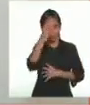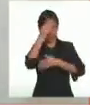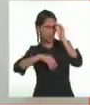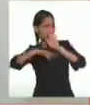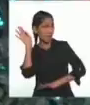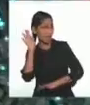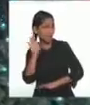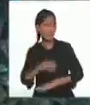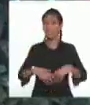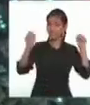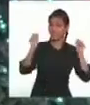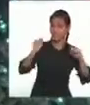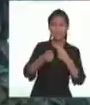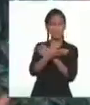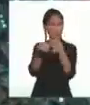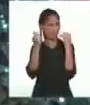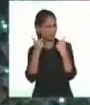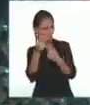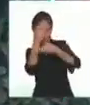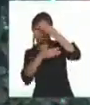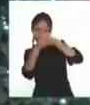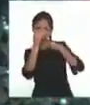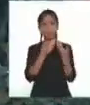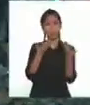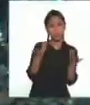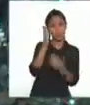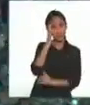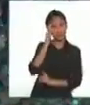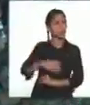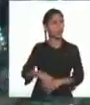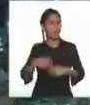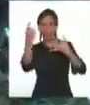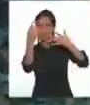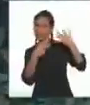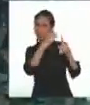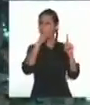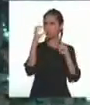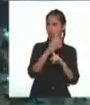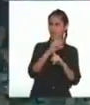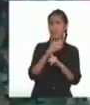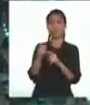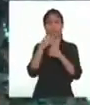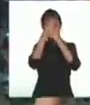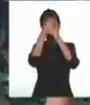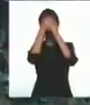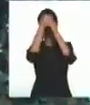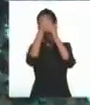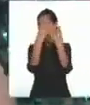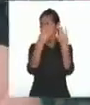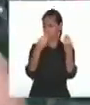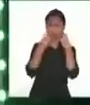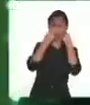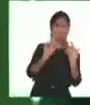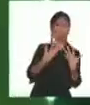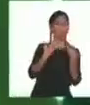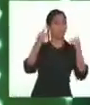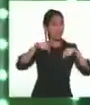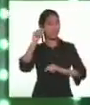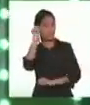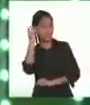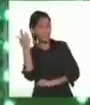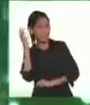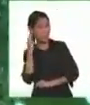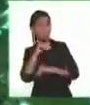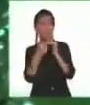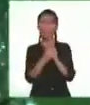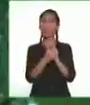conoceremos más? Sí, han sido muchos aprendizajes. Como sabemos, la diversidad cultural es una fuente de conocimiento con mucha riqueza. Ahora que hemos recordado,